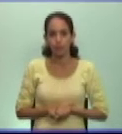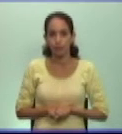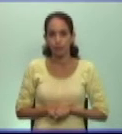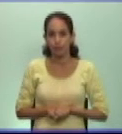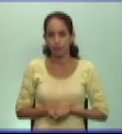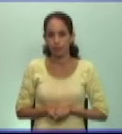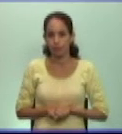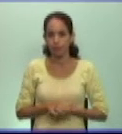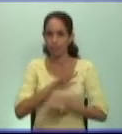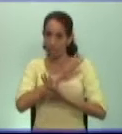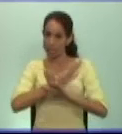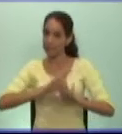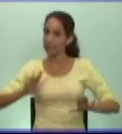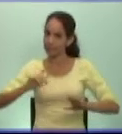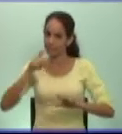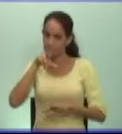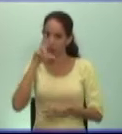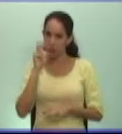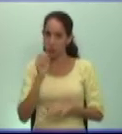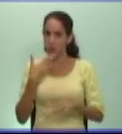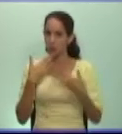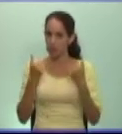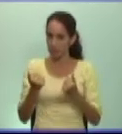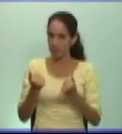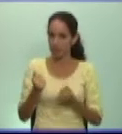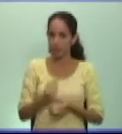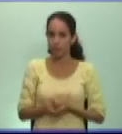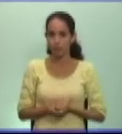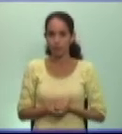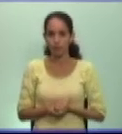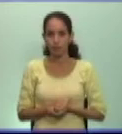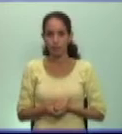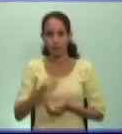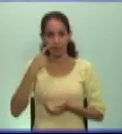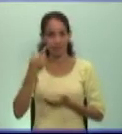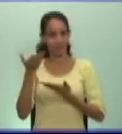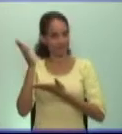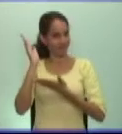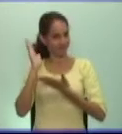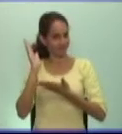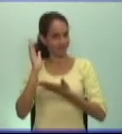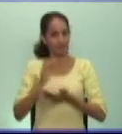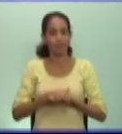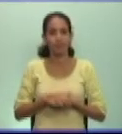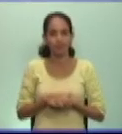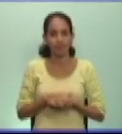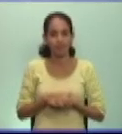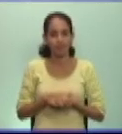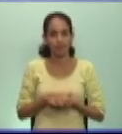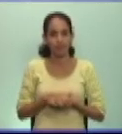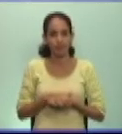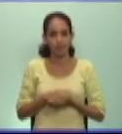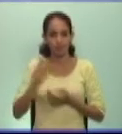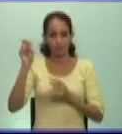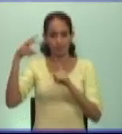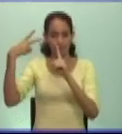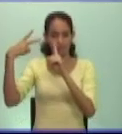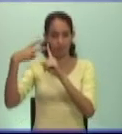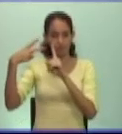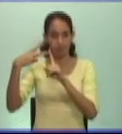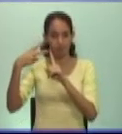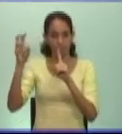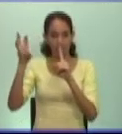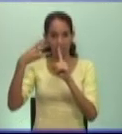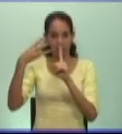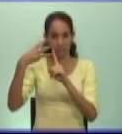ustedes conocen muy bien, mírenlo allí. La política del gran garrote por Theodore Roosevelt, la diplomacia del dólar por William Taft,